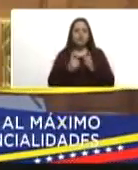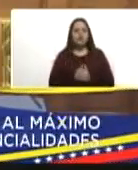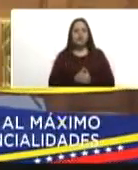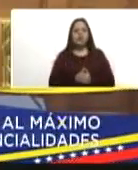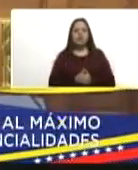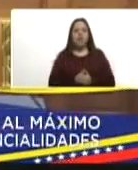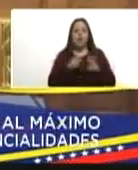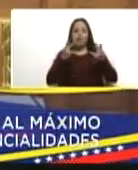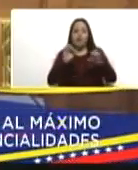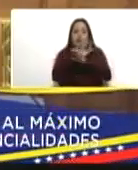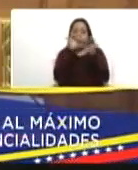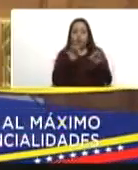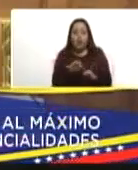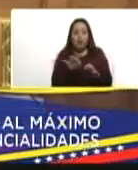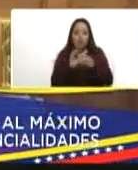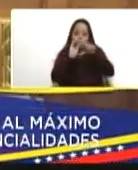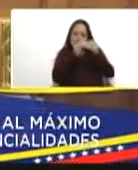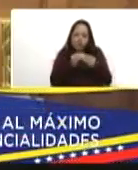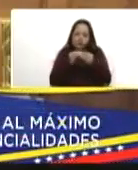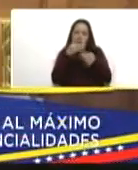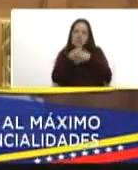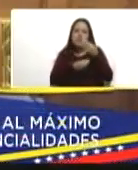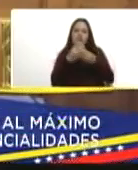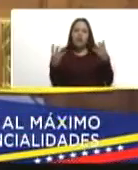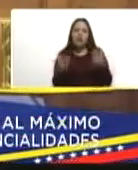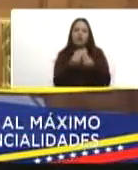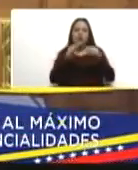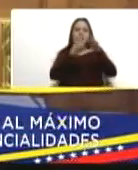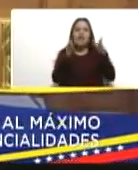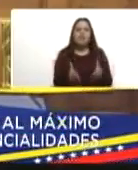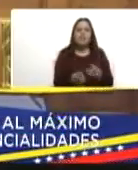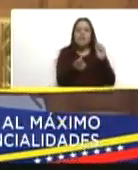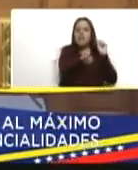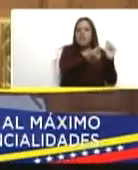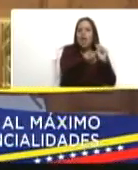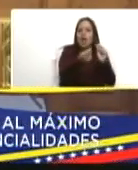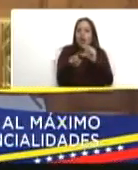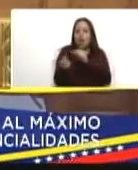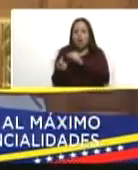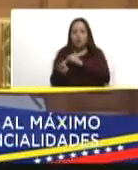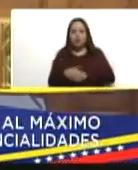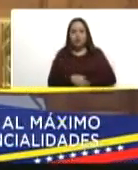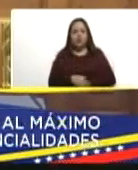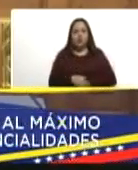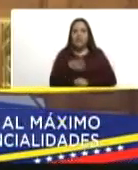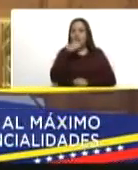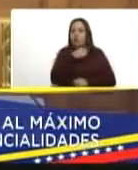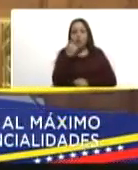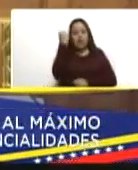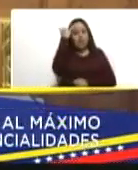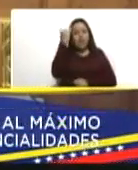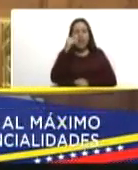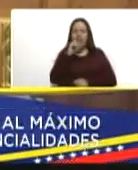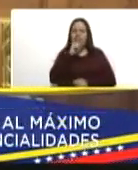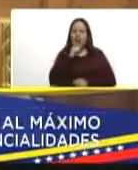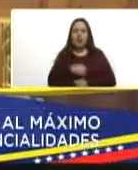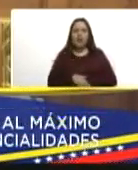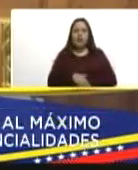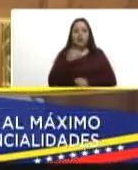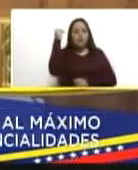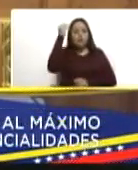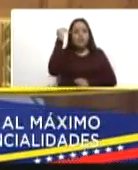el nuevo modelo que diseñamos juntos en las mesas de diálogos sin dogmatismo con pensamiento